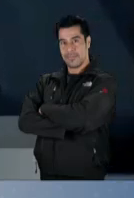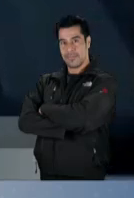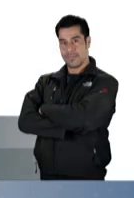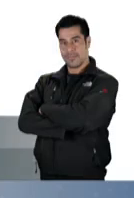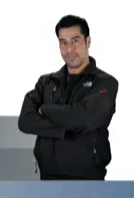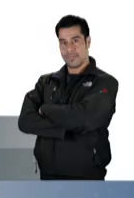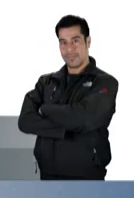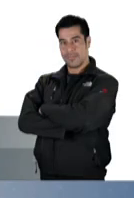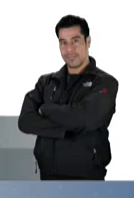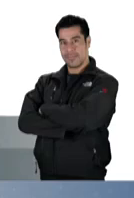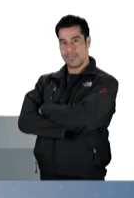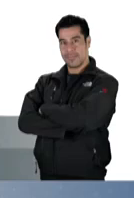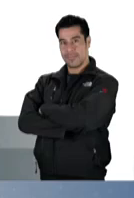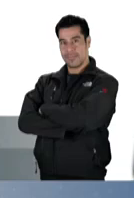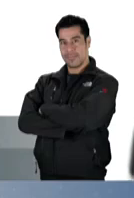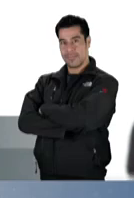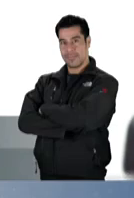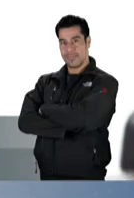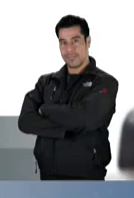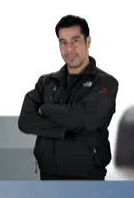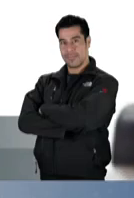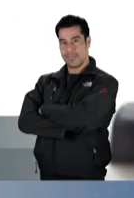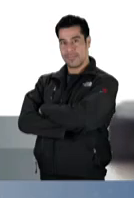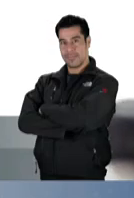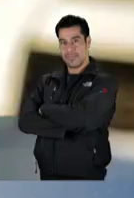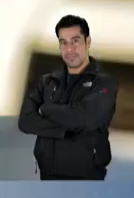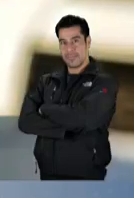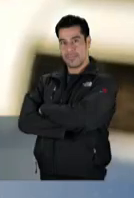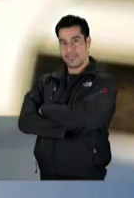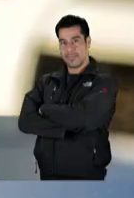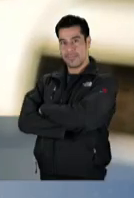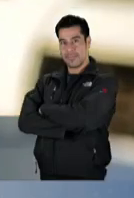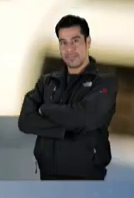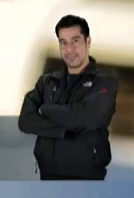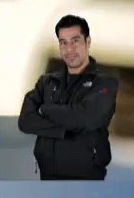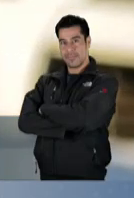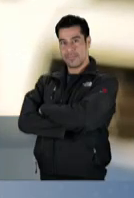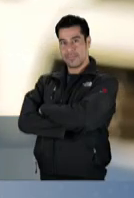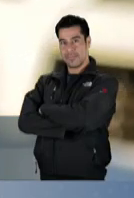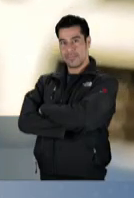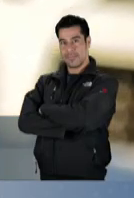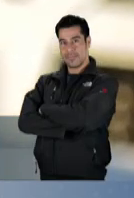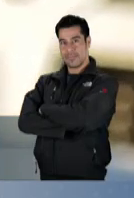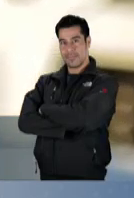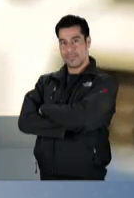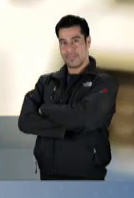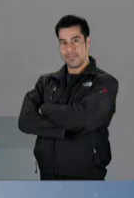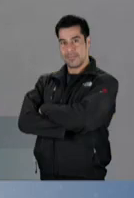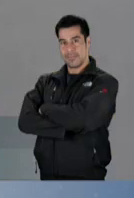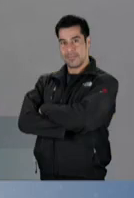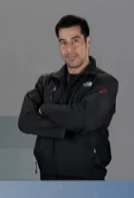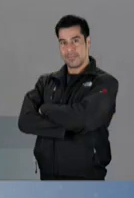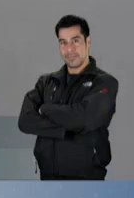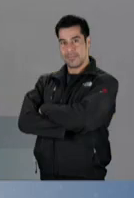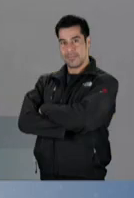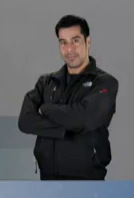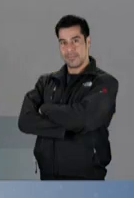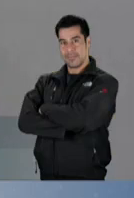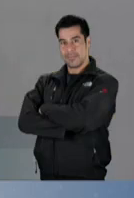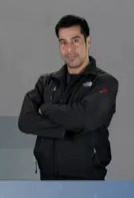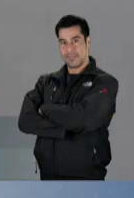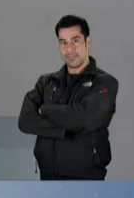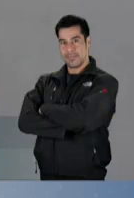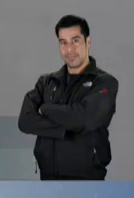fueron instruidos por la Fiscalía Oriente para que investigara este millonario robo. Aún no está especificada la